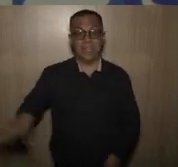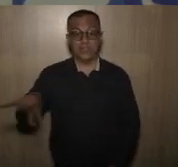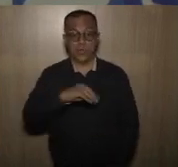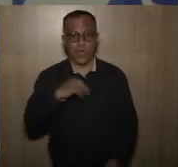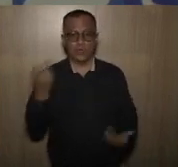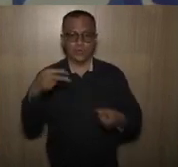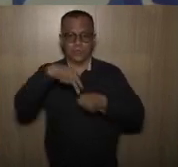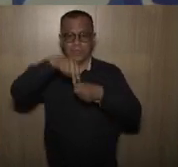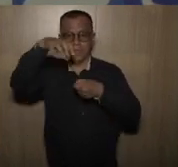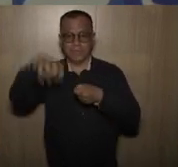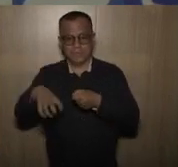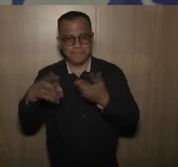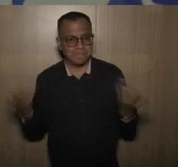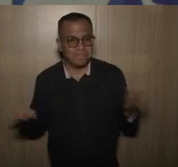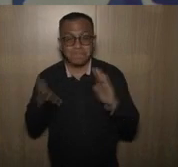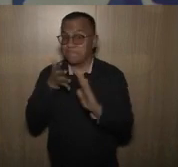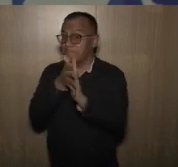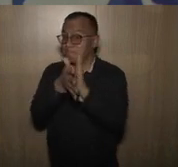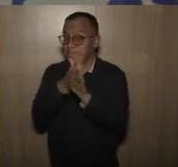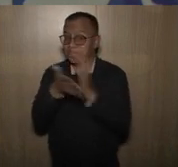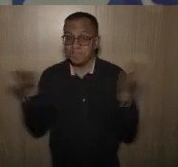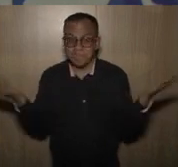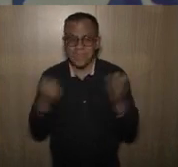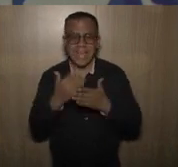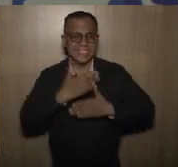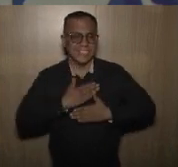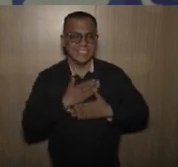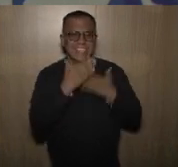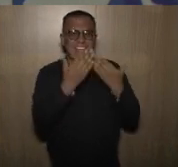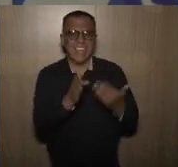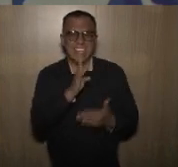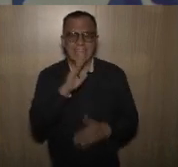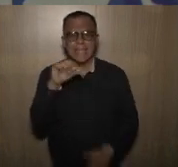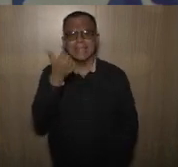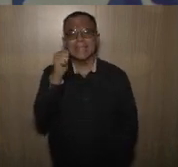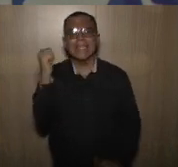ciudadanos. Les cuento que vamos a saludar a las más de